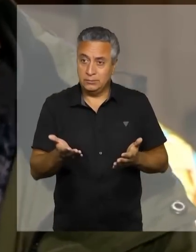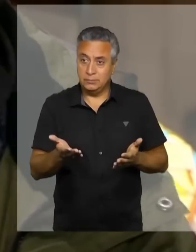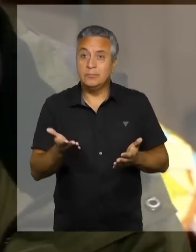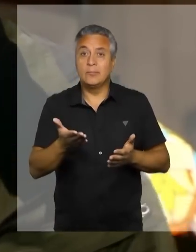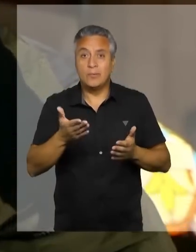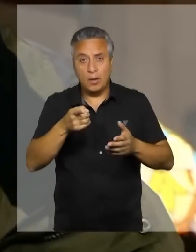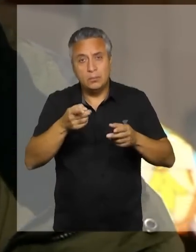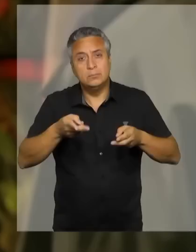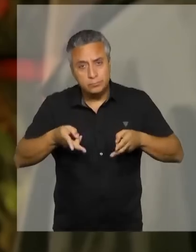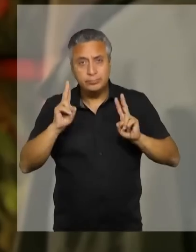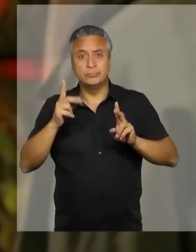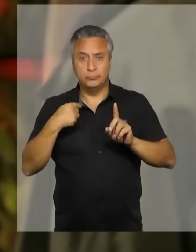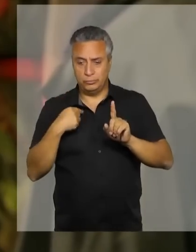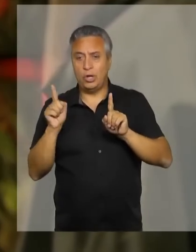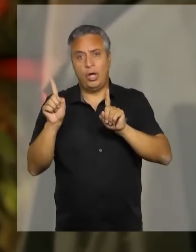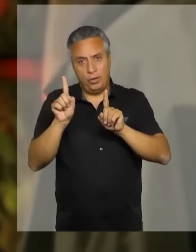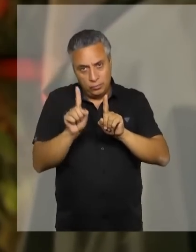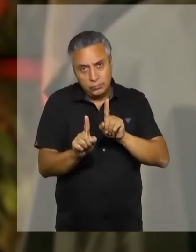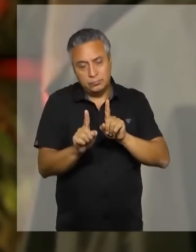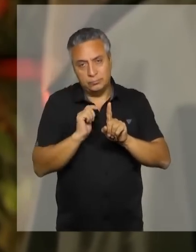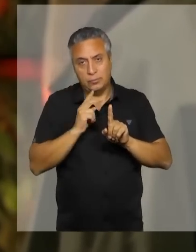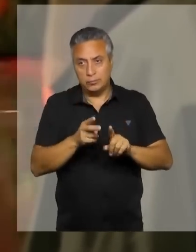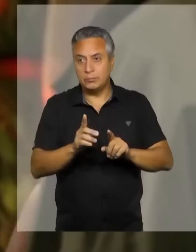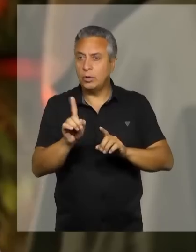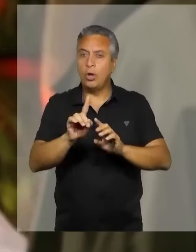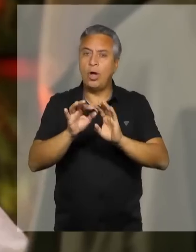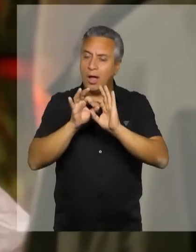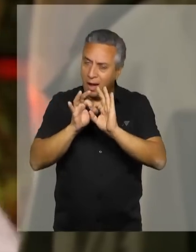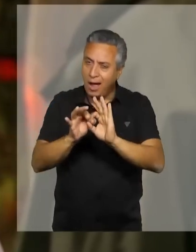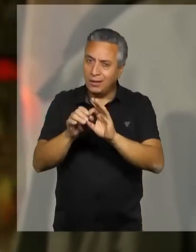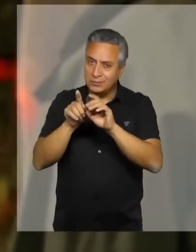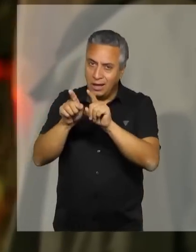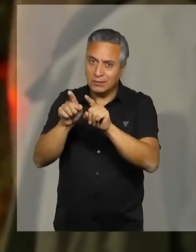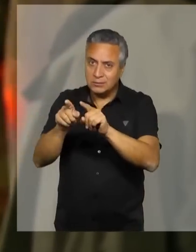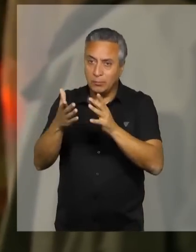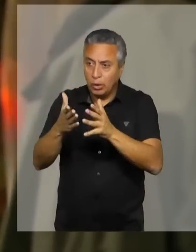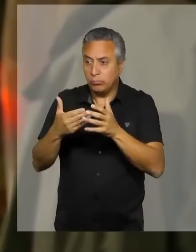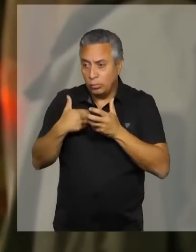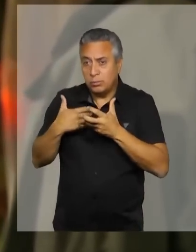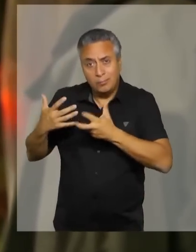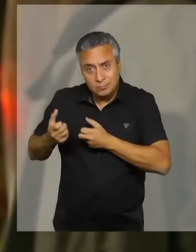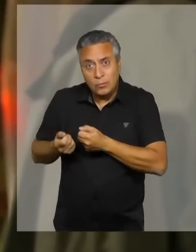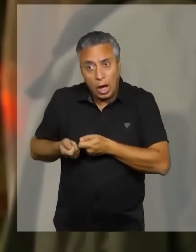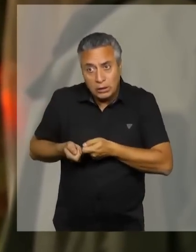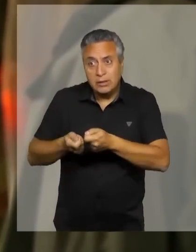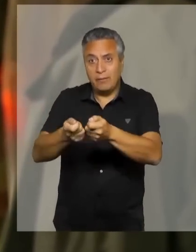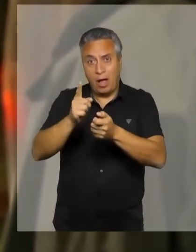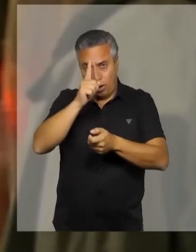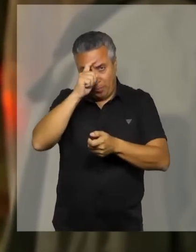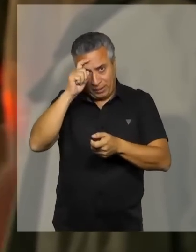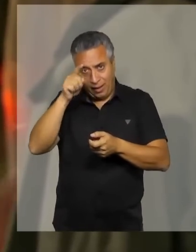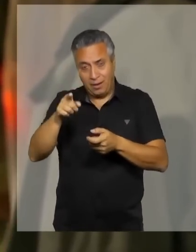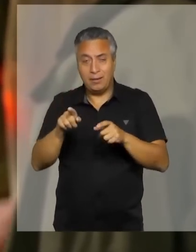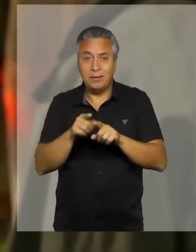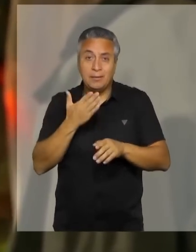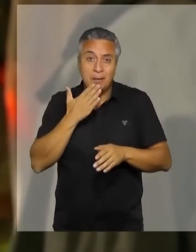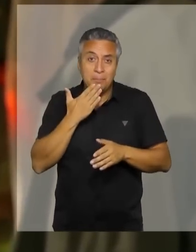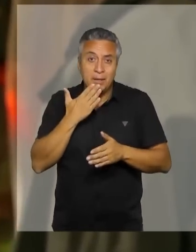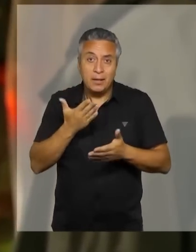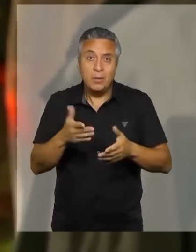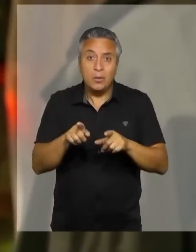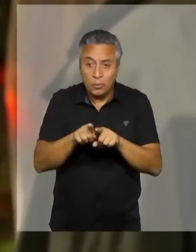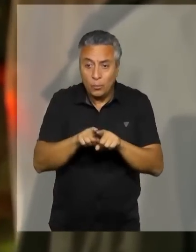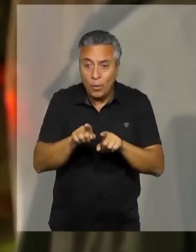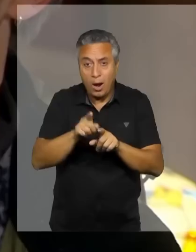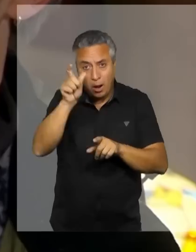dejar que estuviera ahí. Gracias a ti, o sea, por llevarme al hospital y también como por portarte